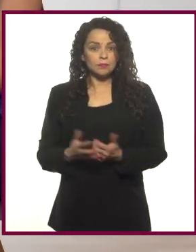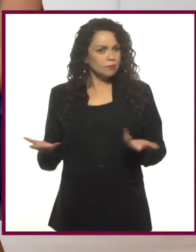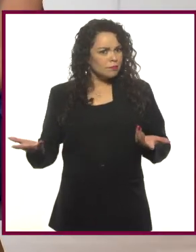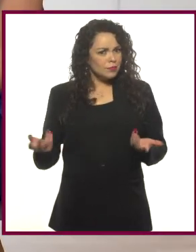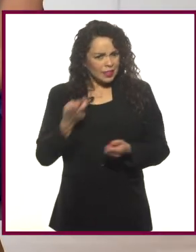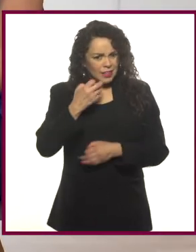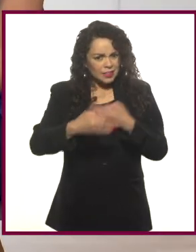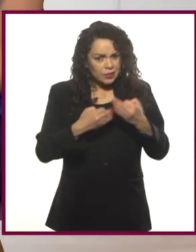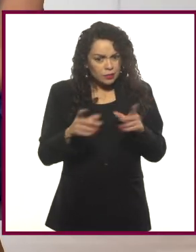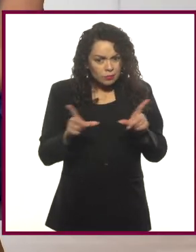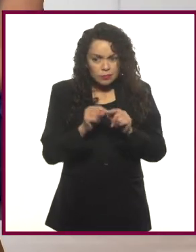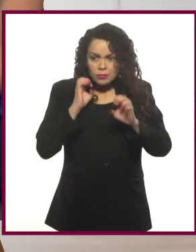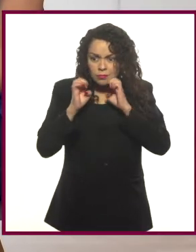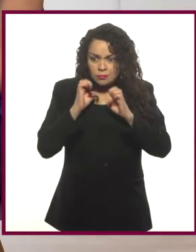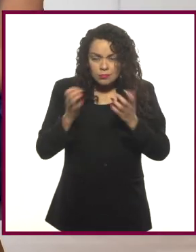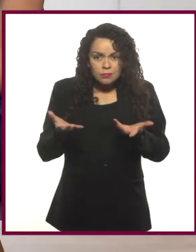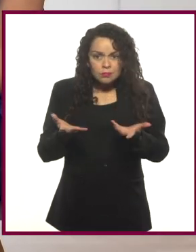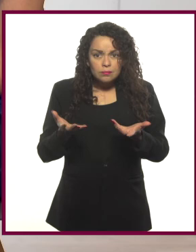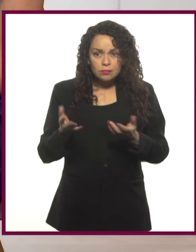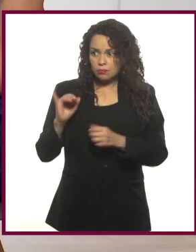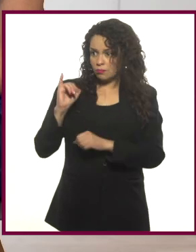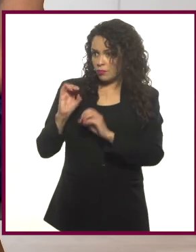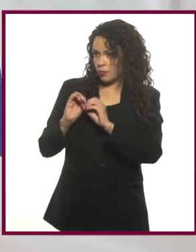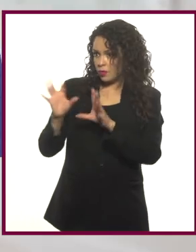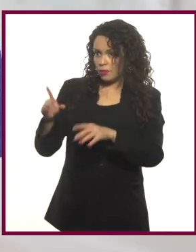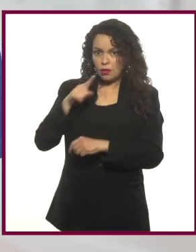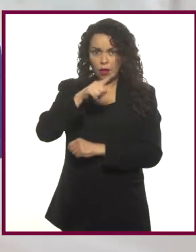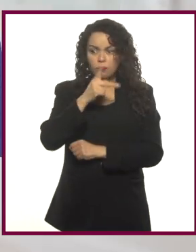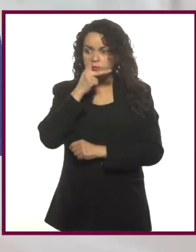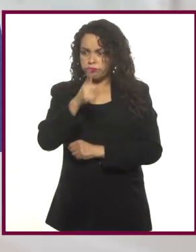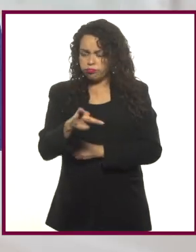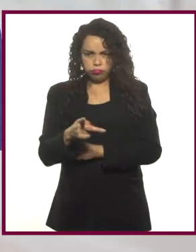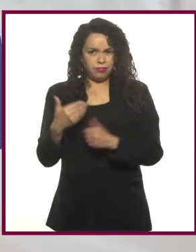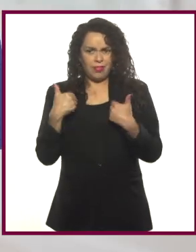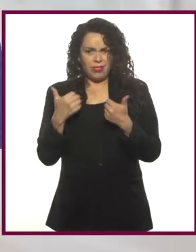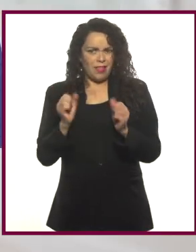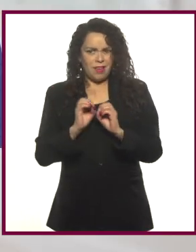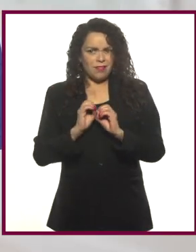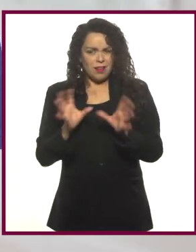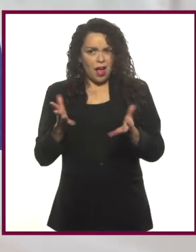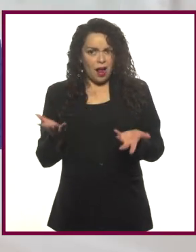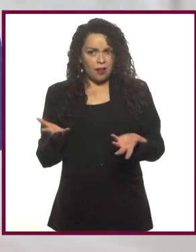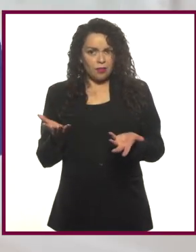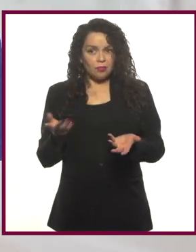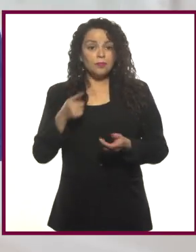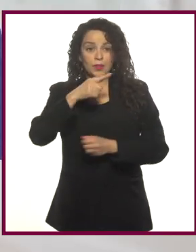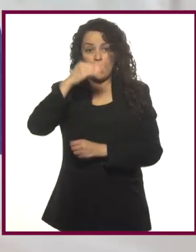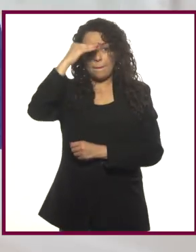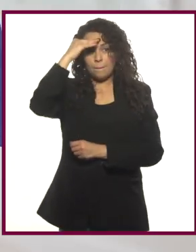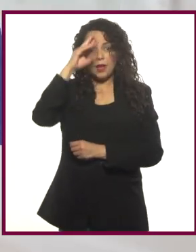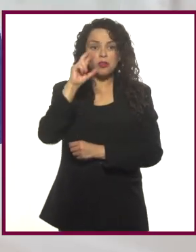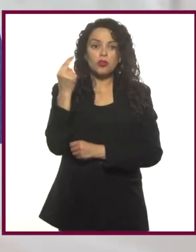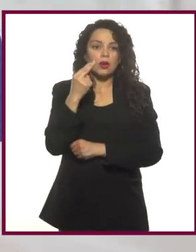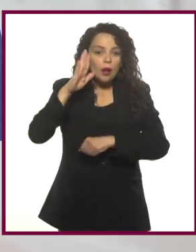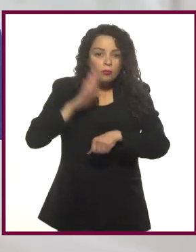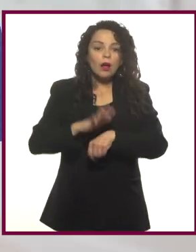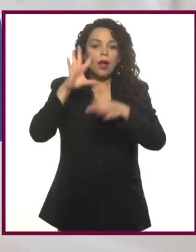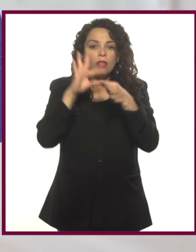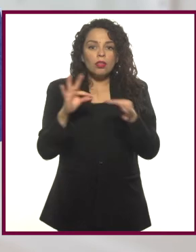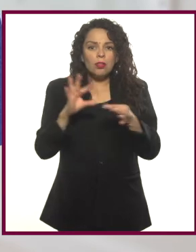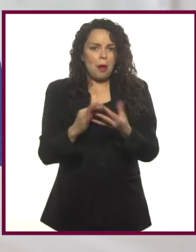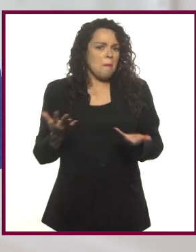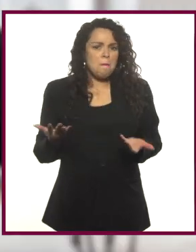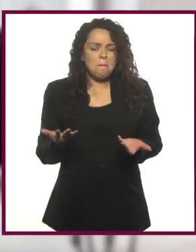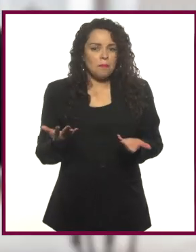¿Y ya? ¿Esa fue toda la entrevista? Claro, su frase es muy contundente, de modo que tal vez pensó que no había que